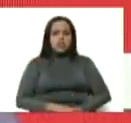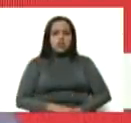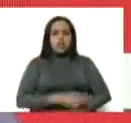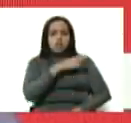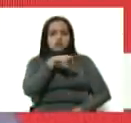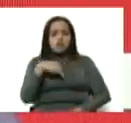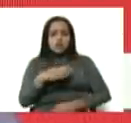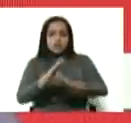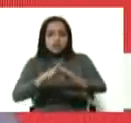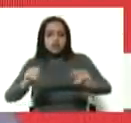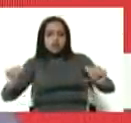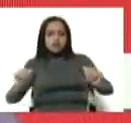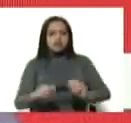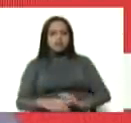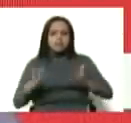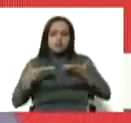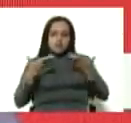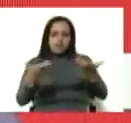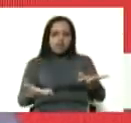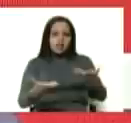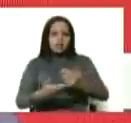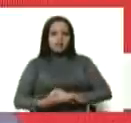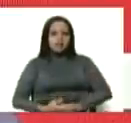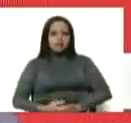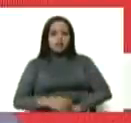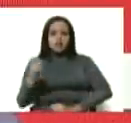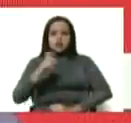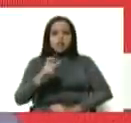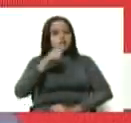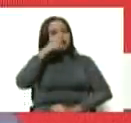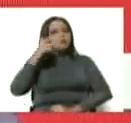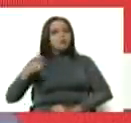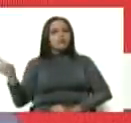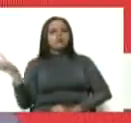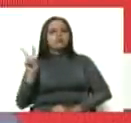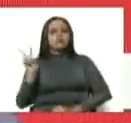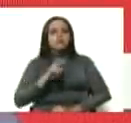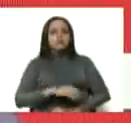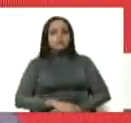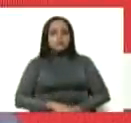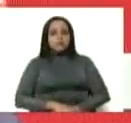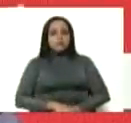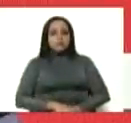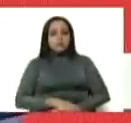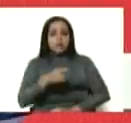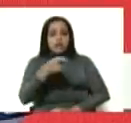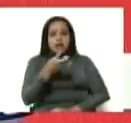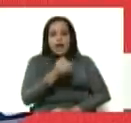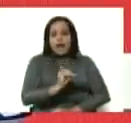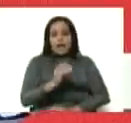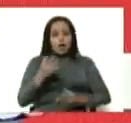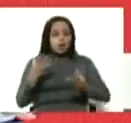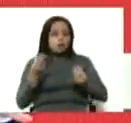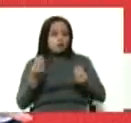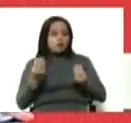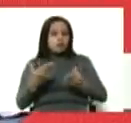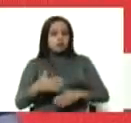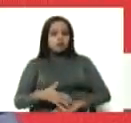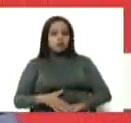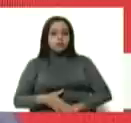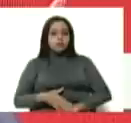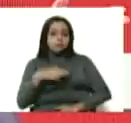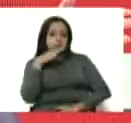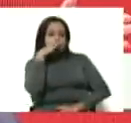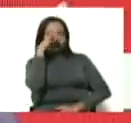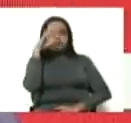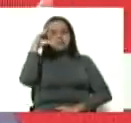integridad territorial, entregando los recursos del pueblo venezolano. Y allí anda ahora muy campante, canciller,